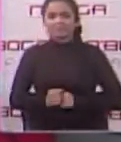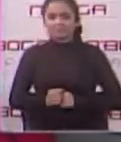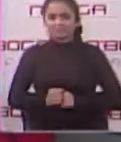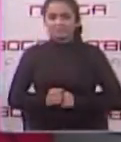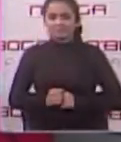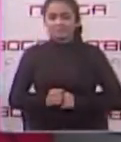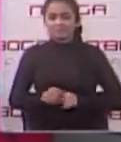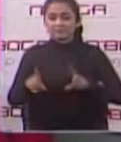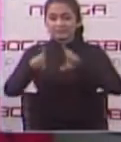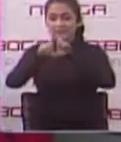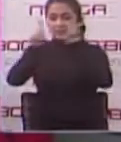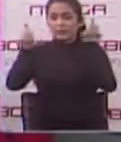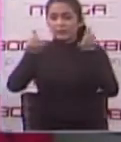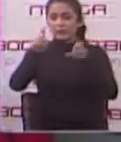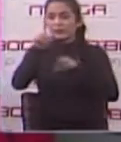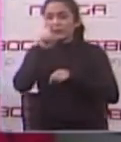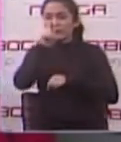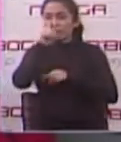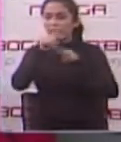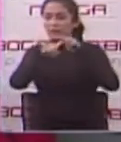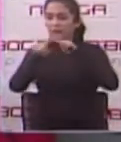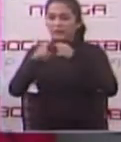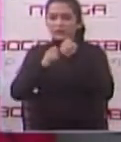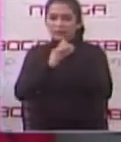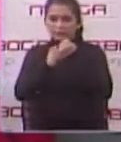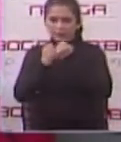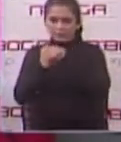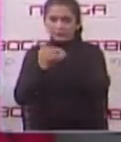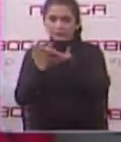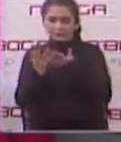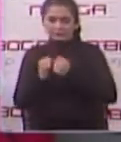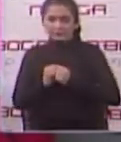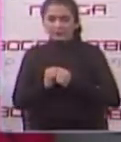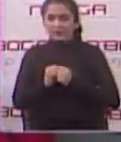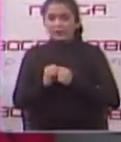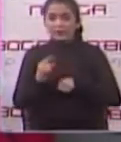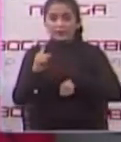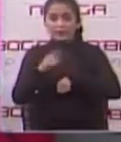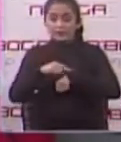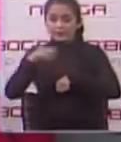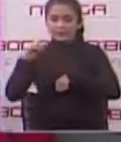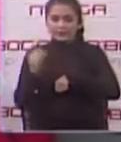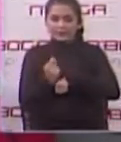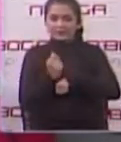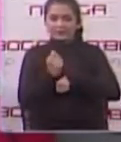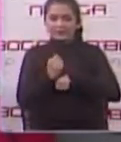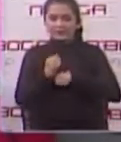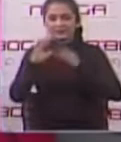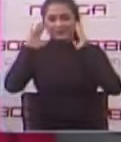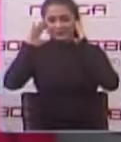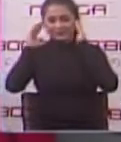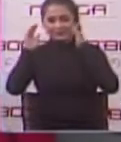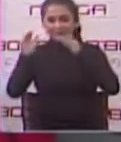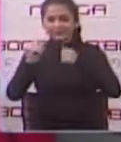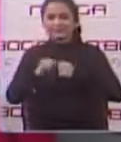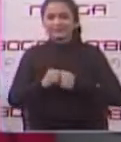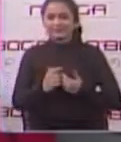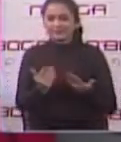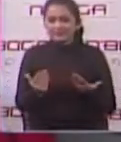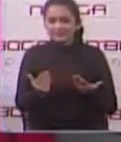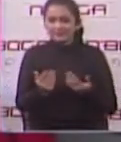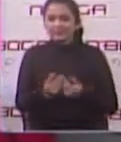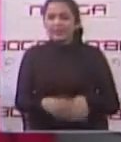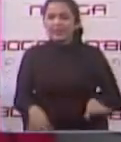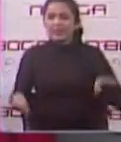de la empresa. Todo ello con la menor cantidad de recursos y en el menor tiempo posible. ¿Cuál es la mejor manera de hacerlo?